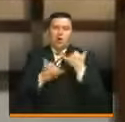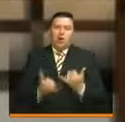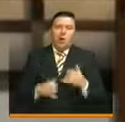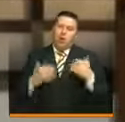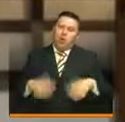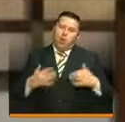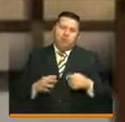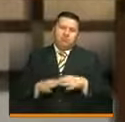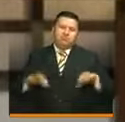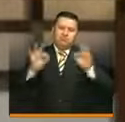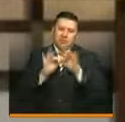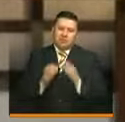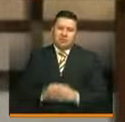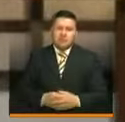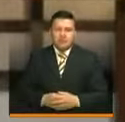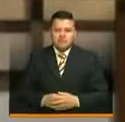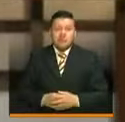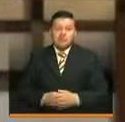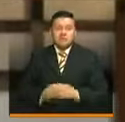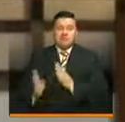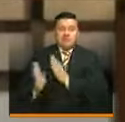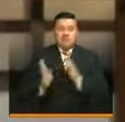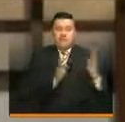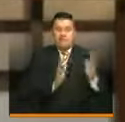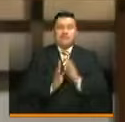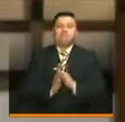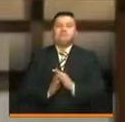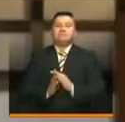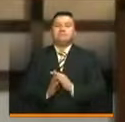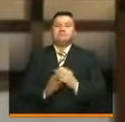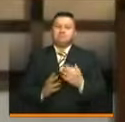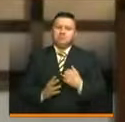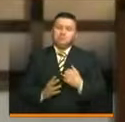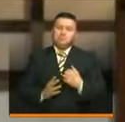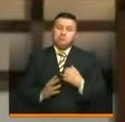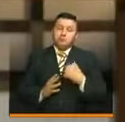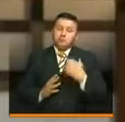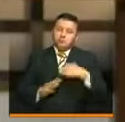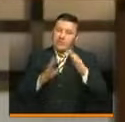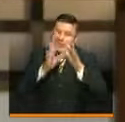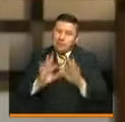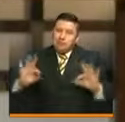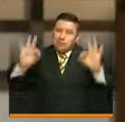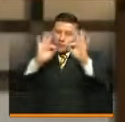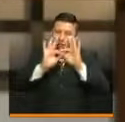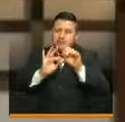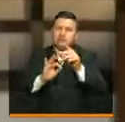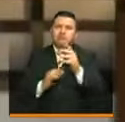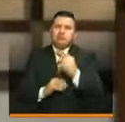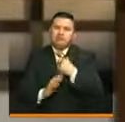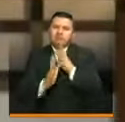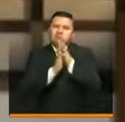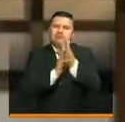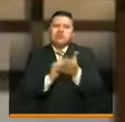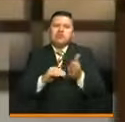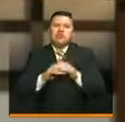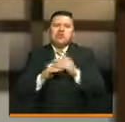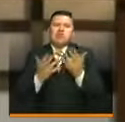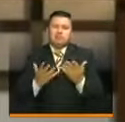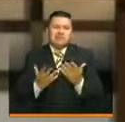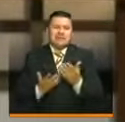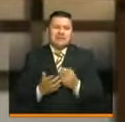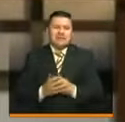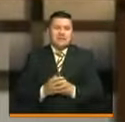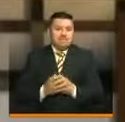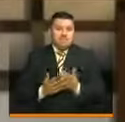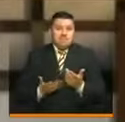momento es fundamental. En otro frente, yo creo, presidente, que es muy importante comentar sobre el